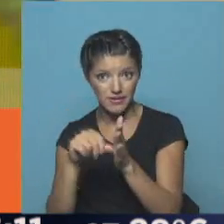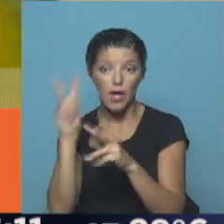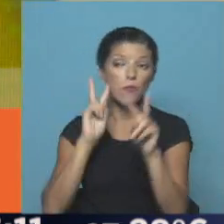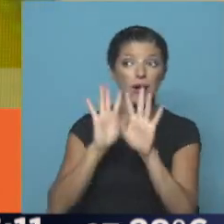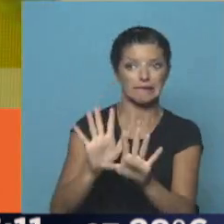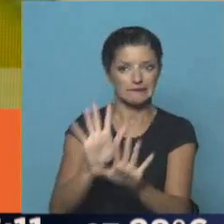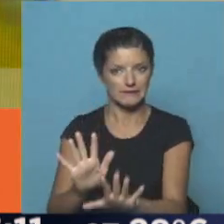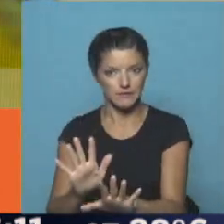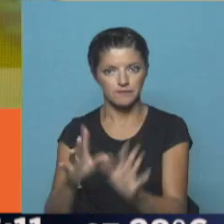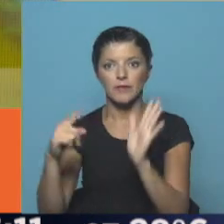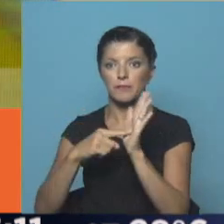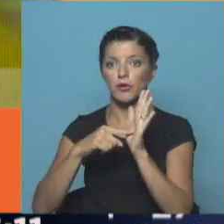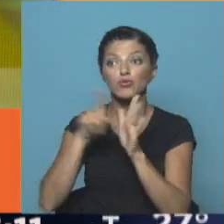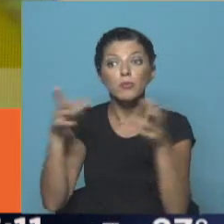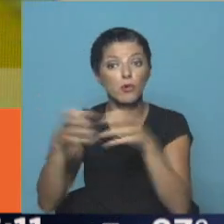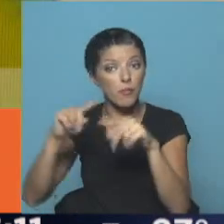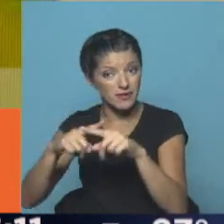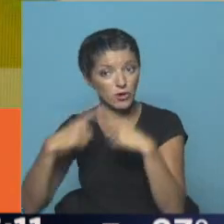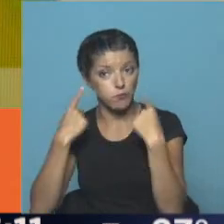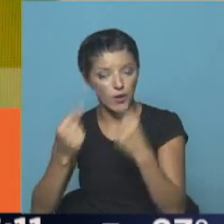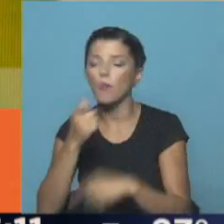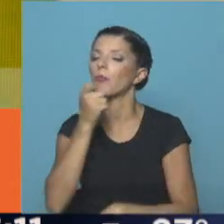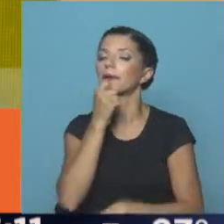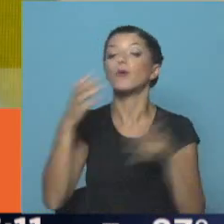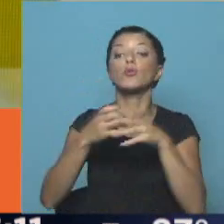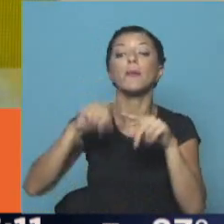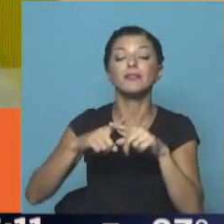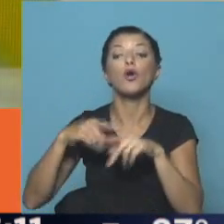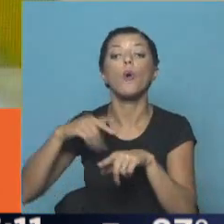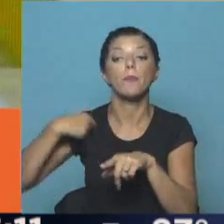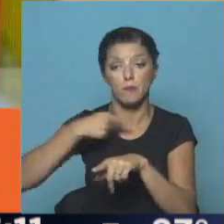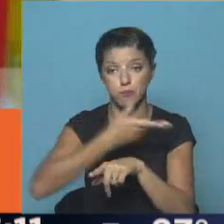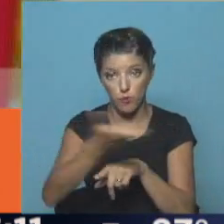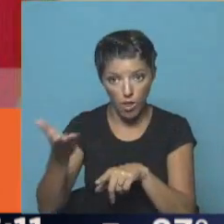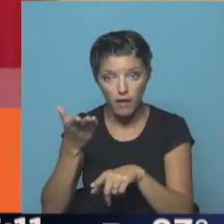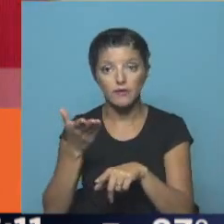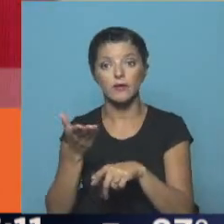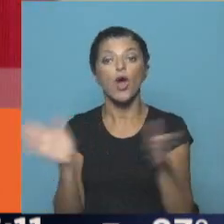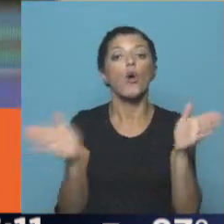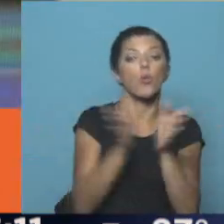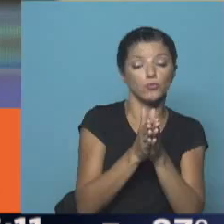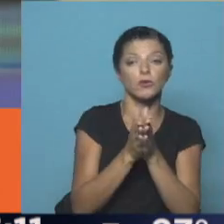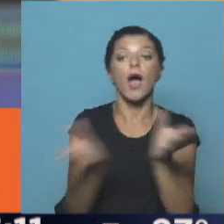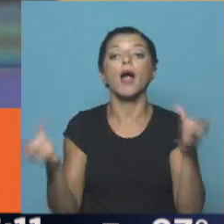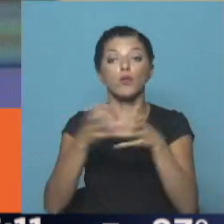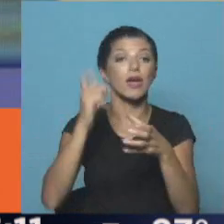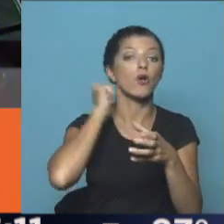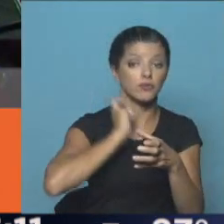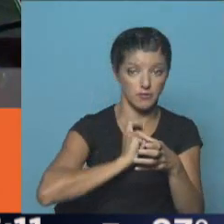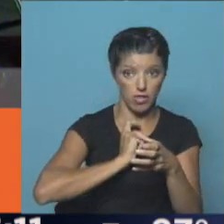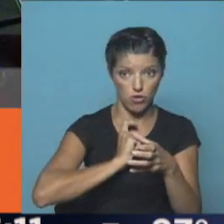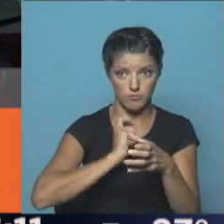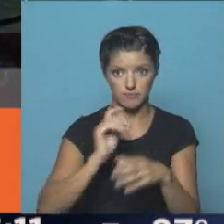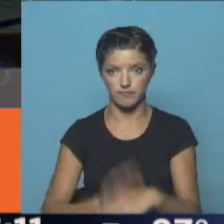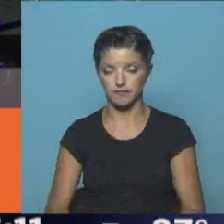pero las críticas vienen del partido. Es decir, por ejemplo, el Partido Popular que integra un bloque con el bloque conservador. Claro, dentro de